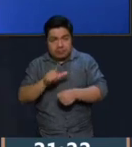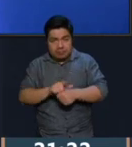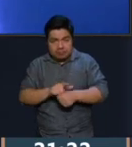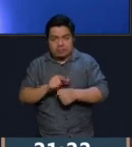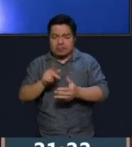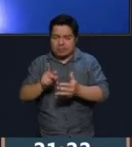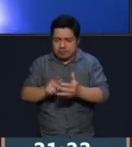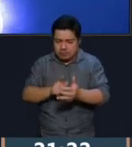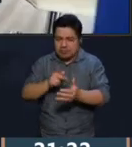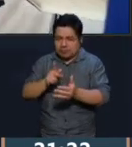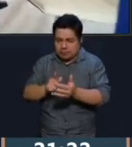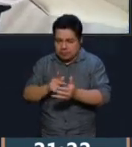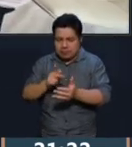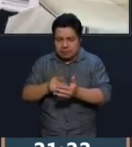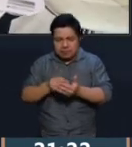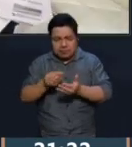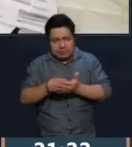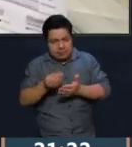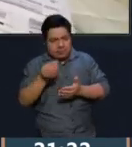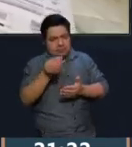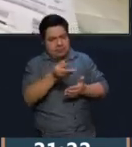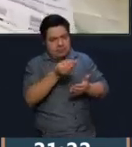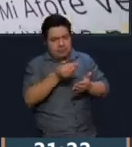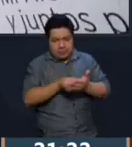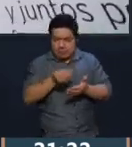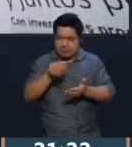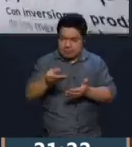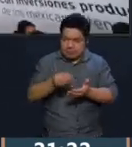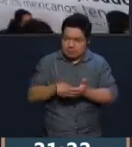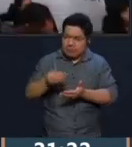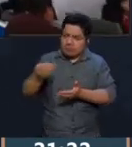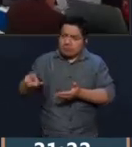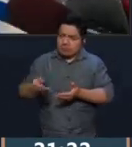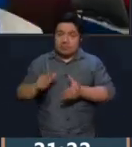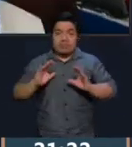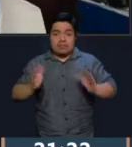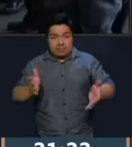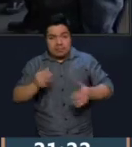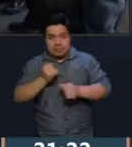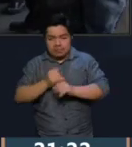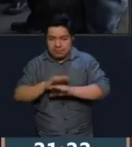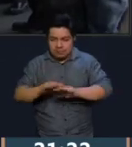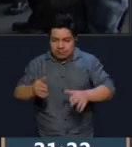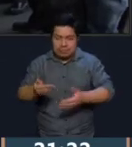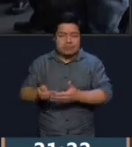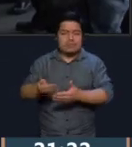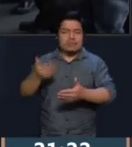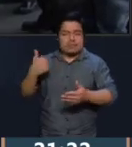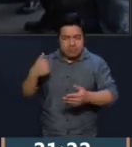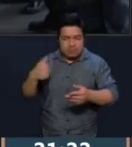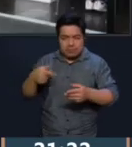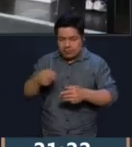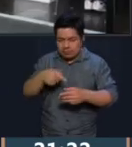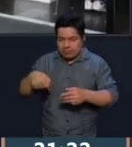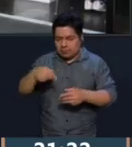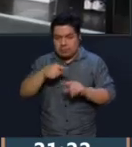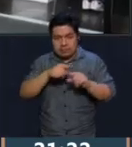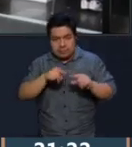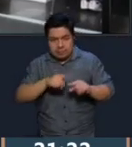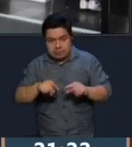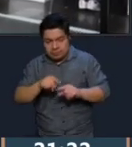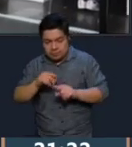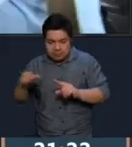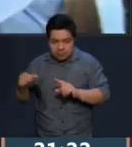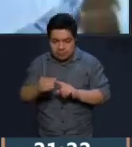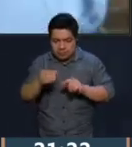a circular el dictamen que había sido circulado previamente entre los integrantes de la Comisión